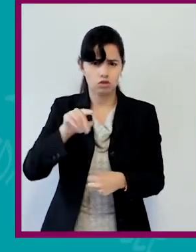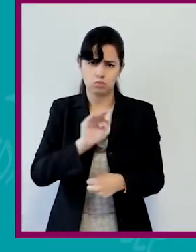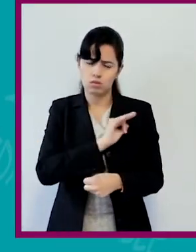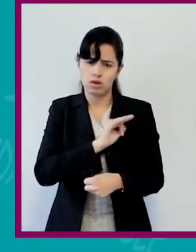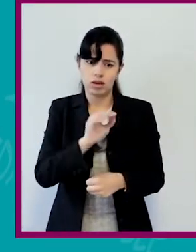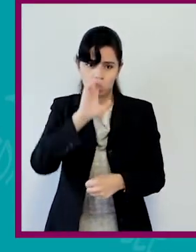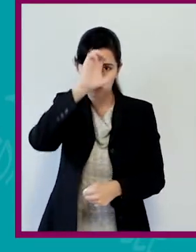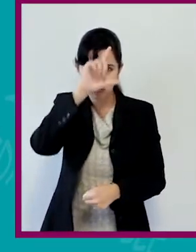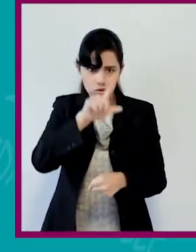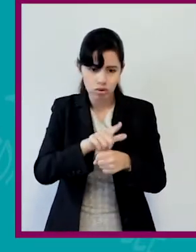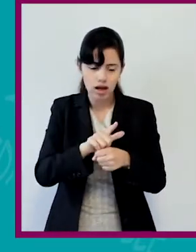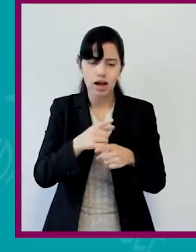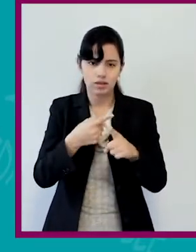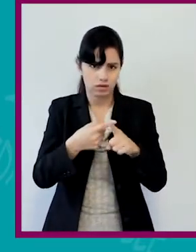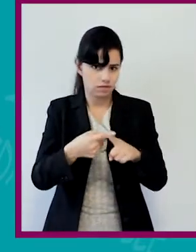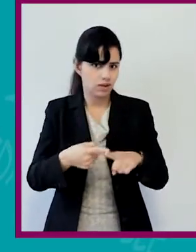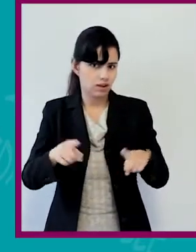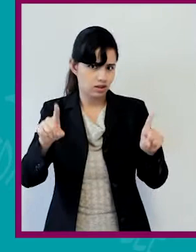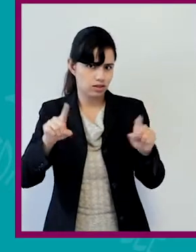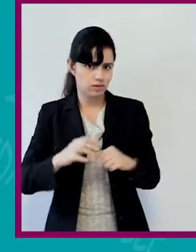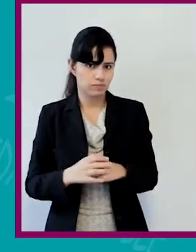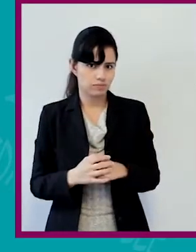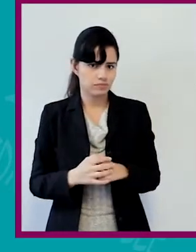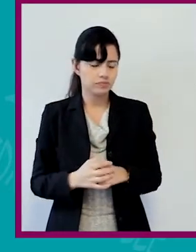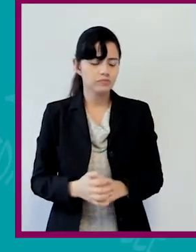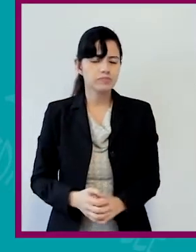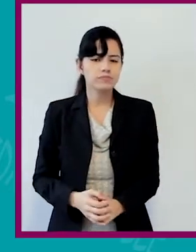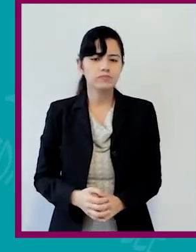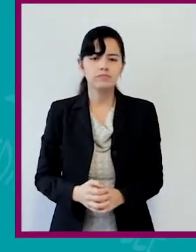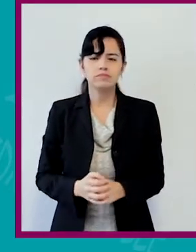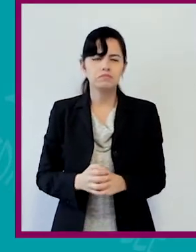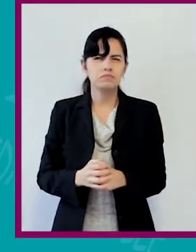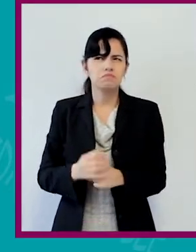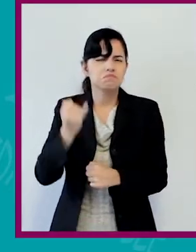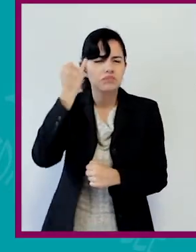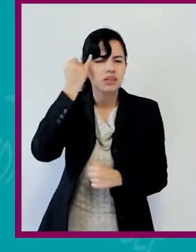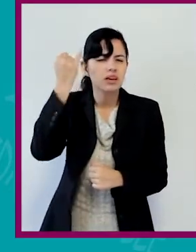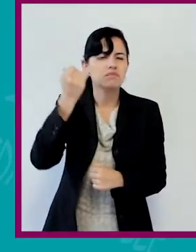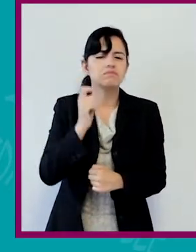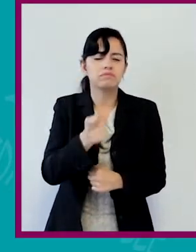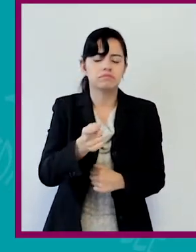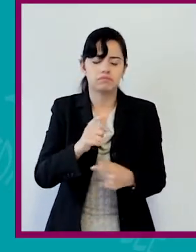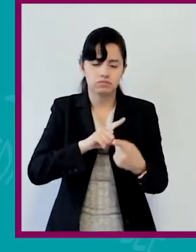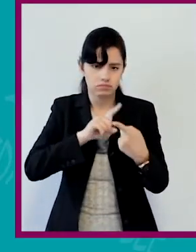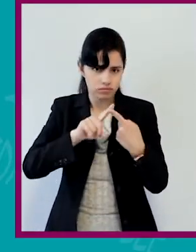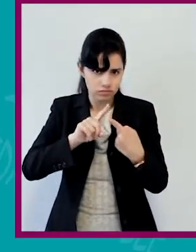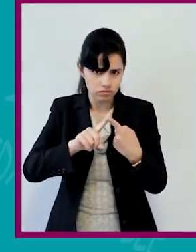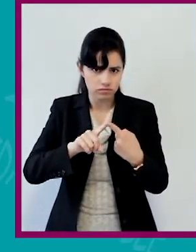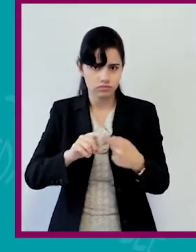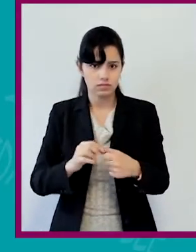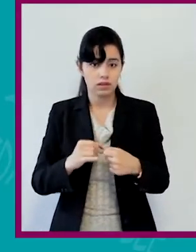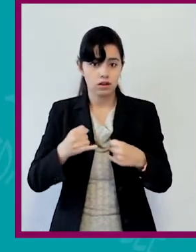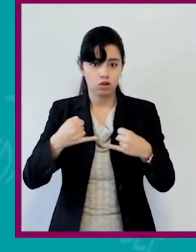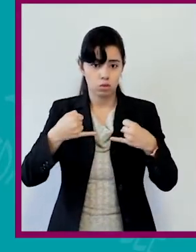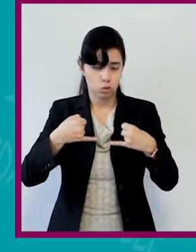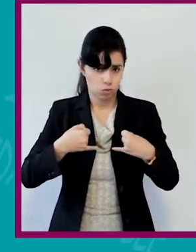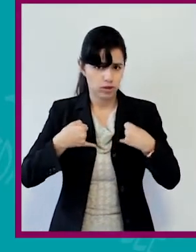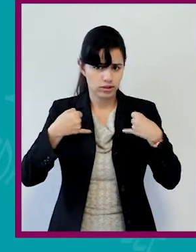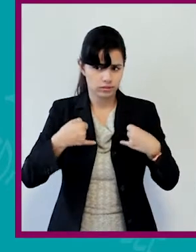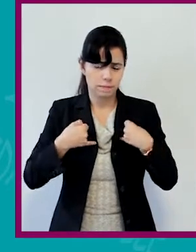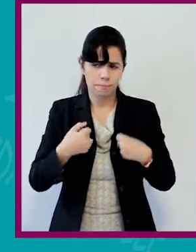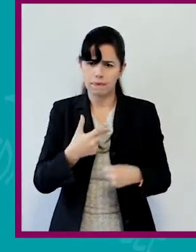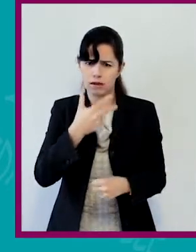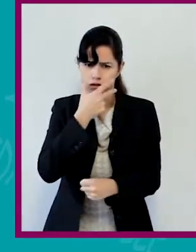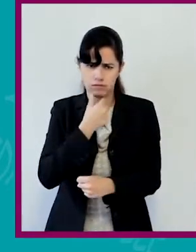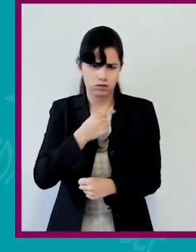hoy. Y entonces, ¿qué se me ocurre? Primero, que los propios jóvenes, ellos y ellas, no discriminen, es